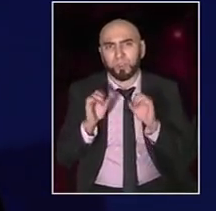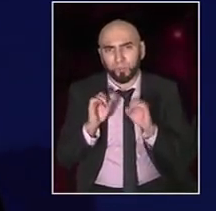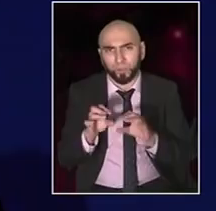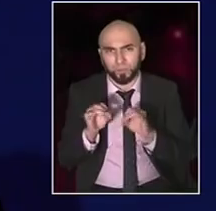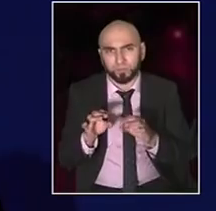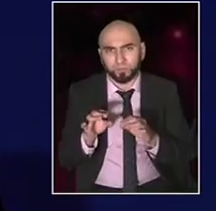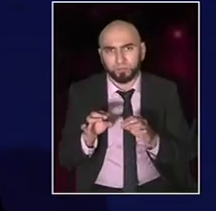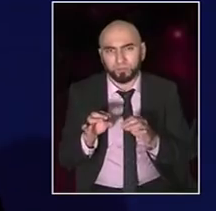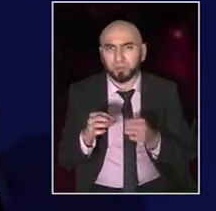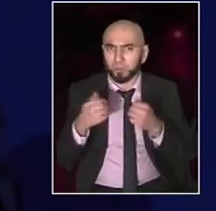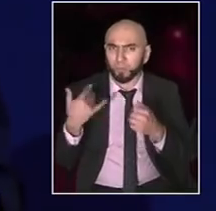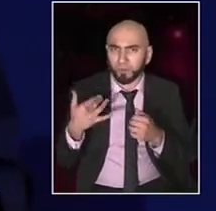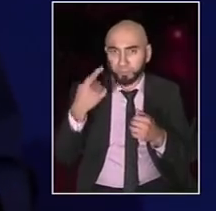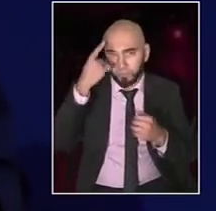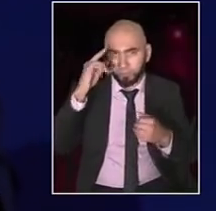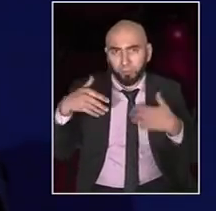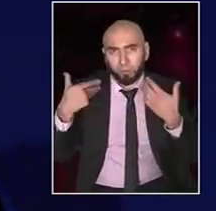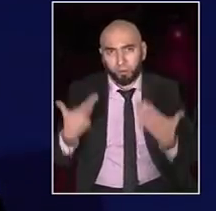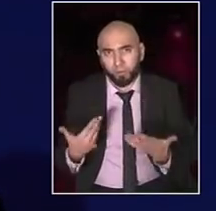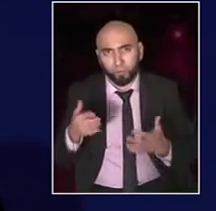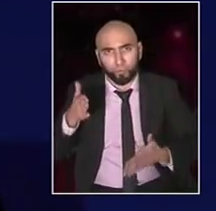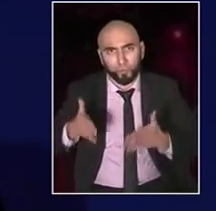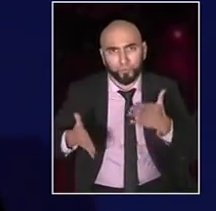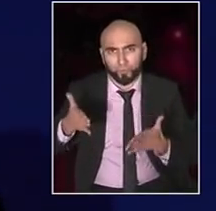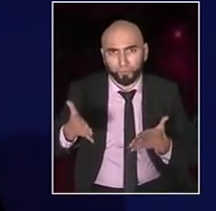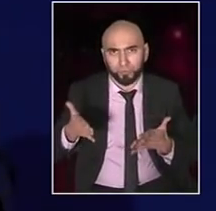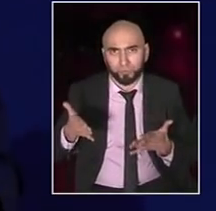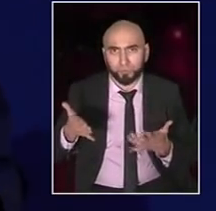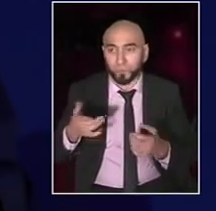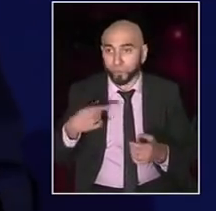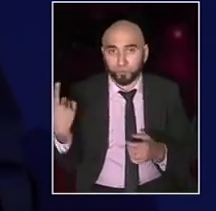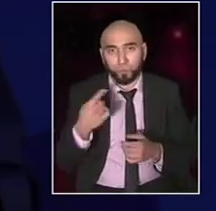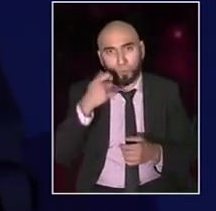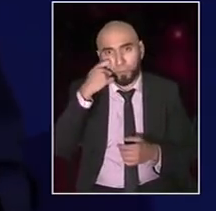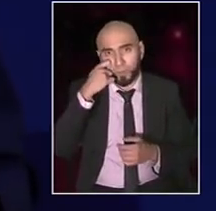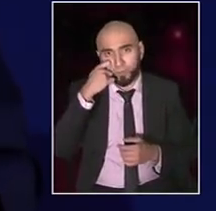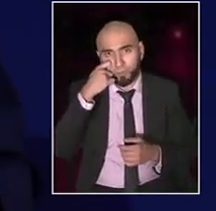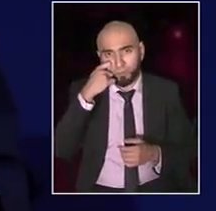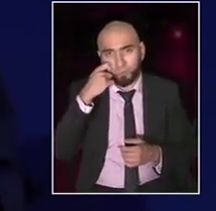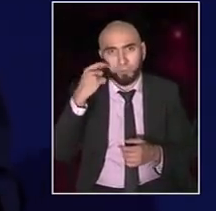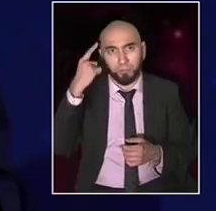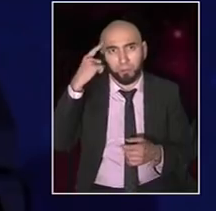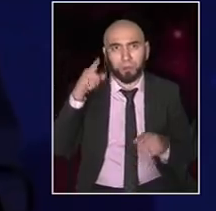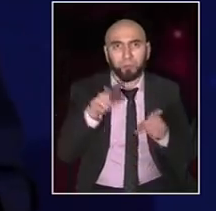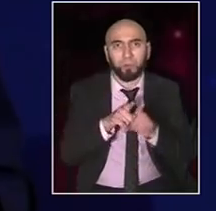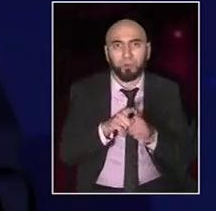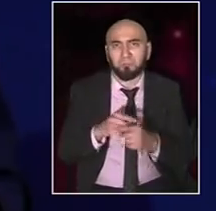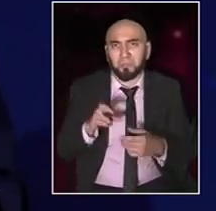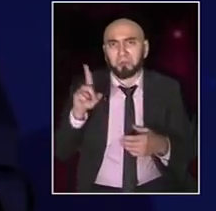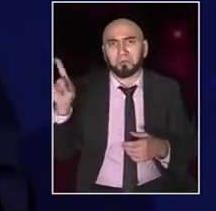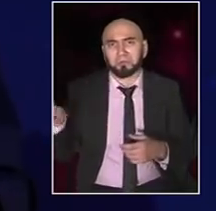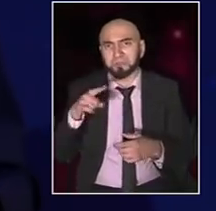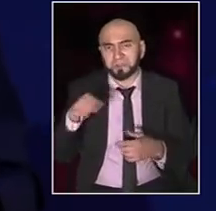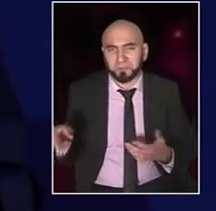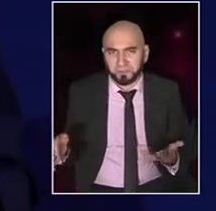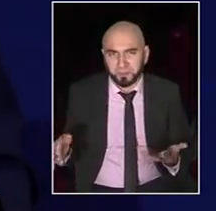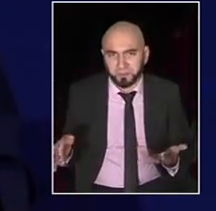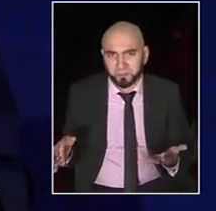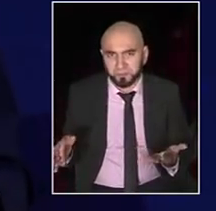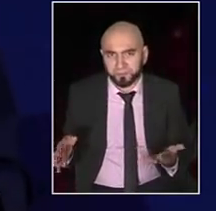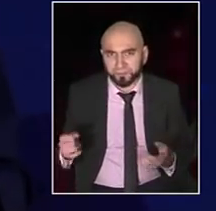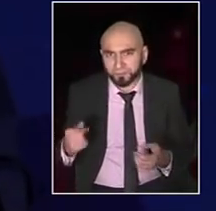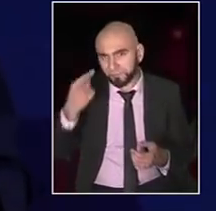con la robótica, cuidado, los seres humanos nos podemos transformar, entre comillas, en seres humanos inútiles en la economía y en la guerra. Entonces, ¿por